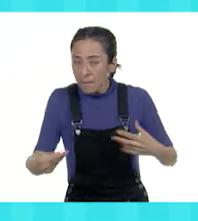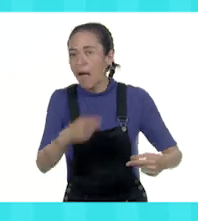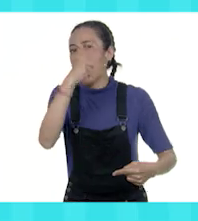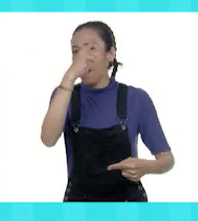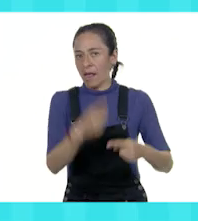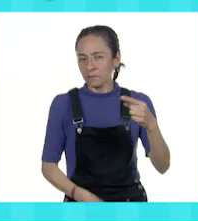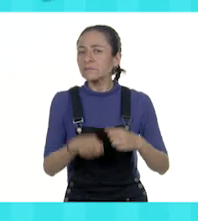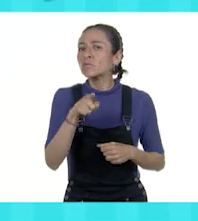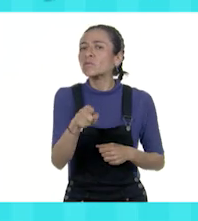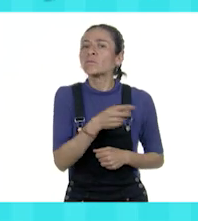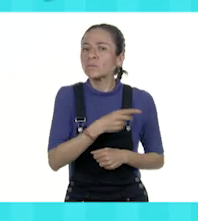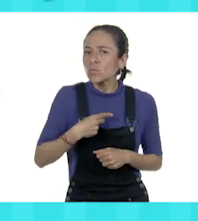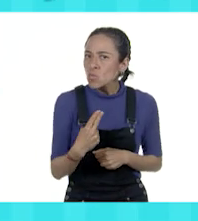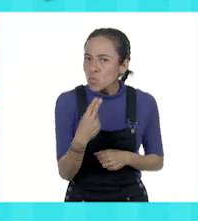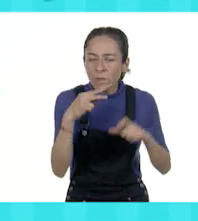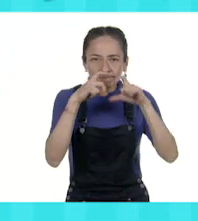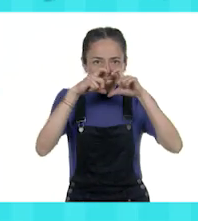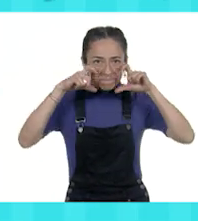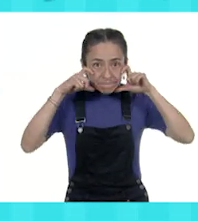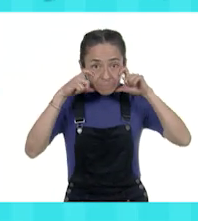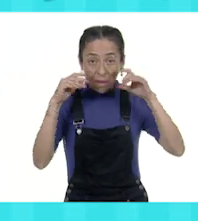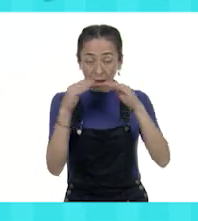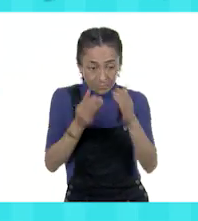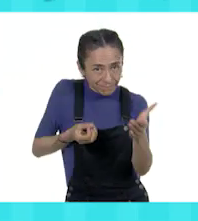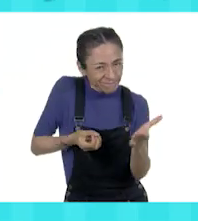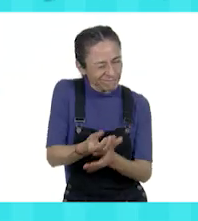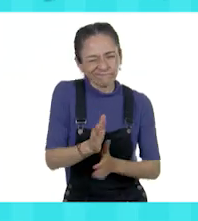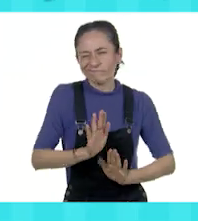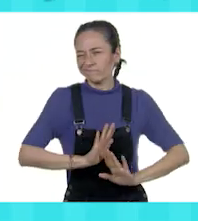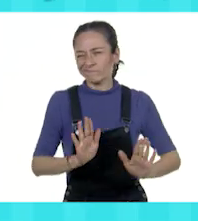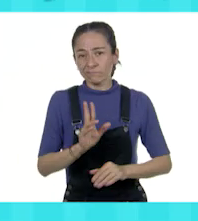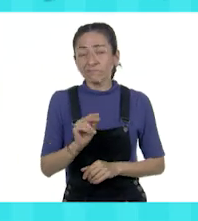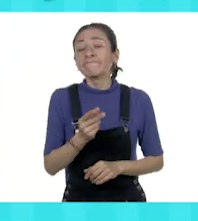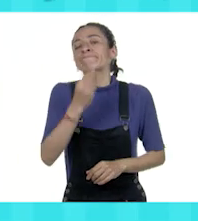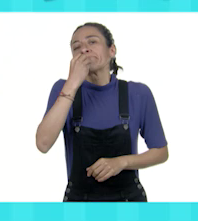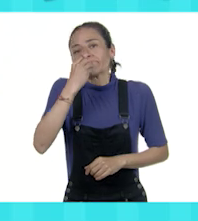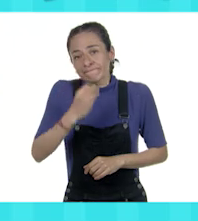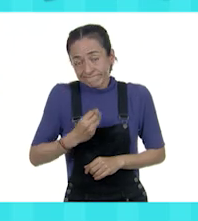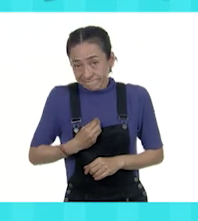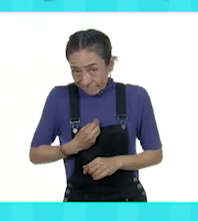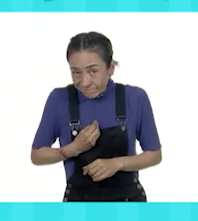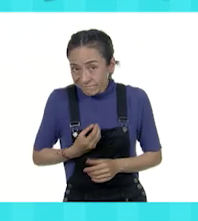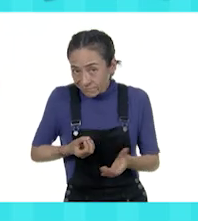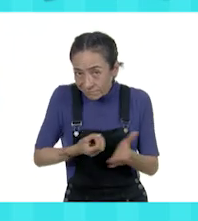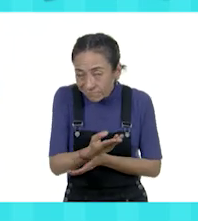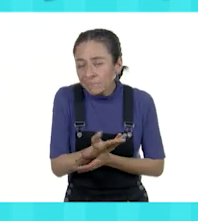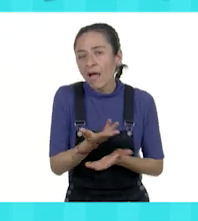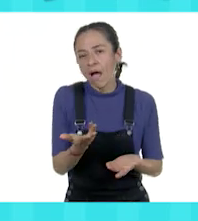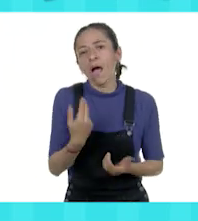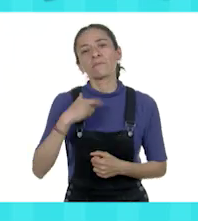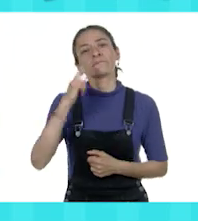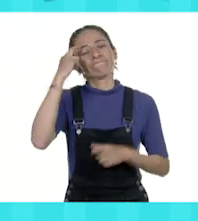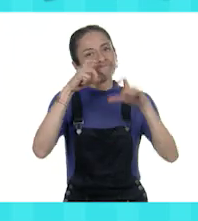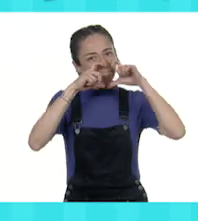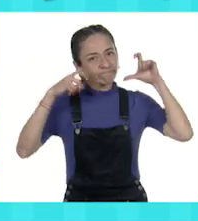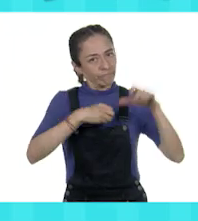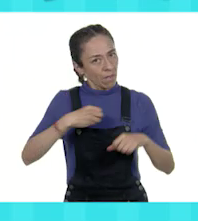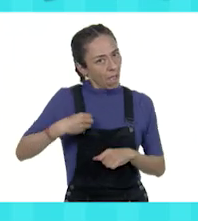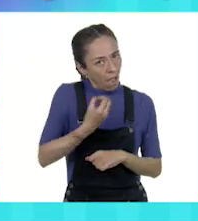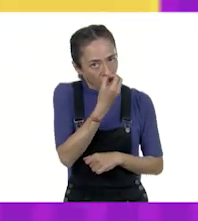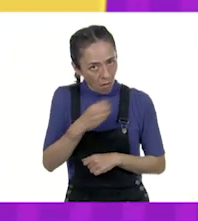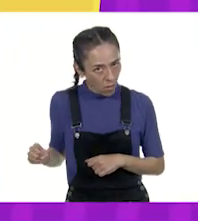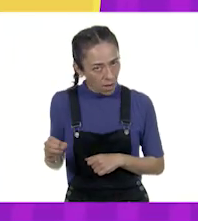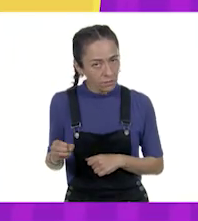Utiliza cubrebocas. No salgas de casa y si tienes que hacerlo, recuerda que es obligatorio utilizarlo. Mantén la sana